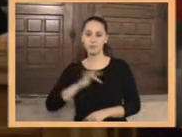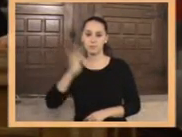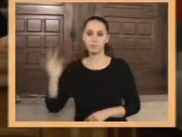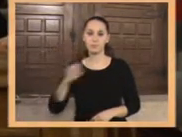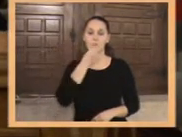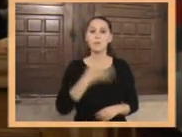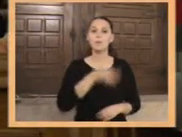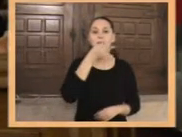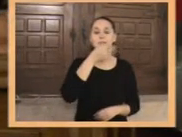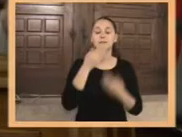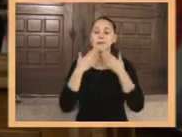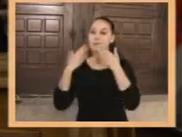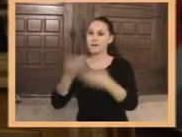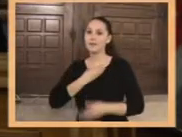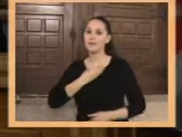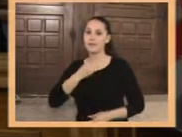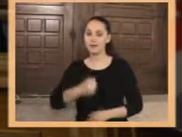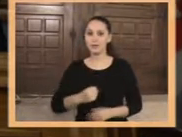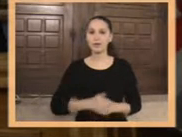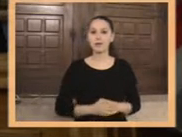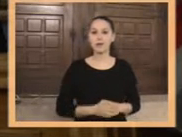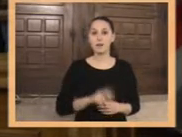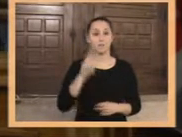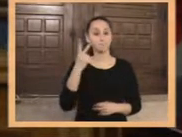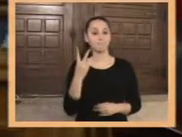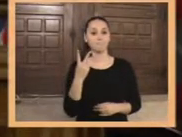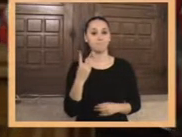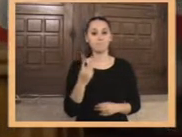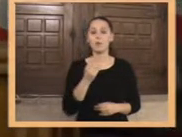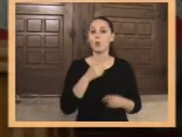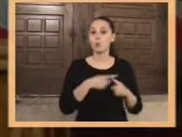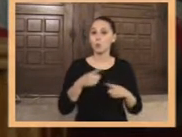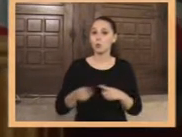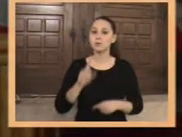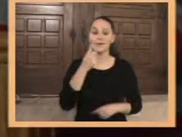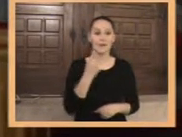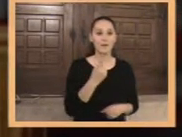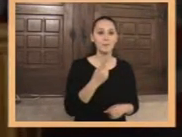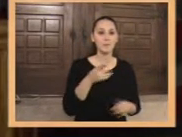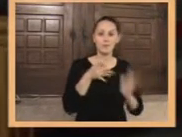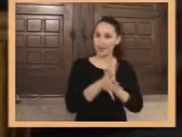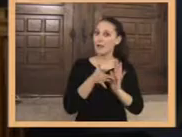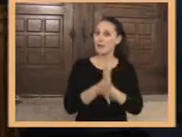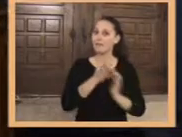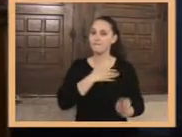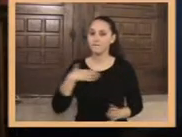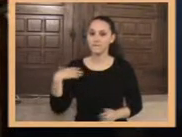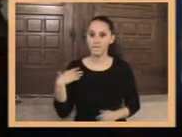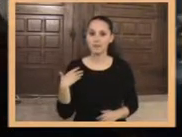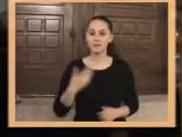Buenas tardes, gracias, señor alcalde. Dos cuestiones. La primera, que si nos pueden explicar y desarrollar qué es